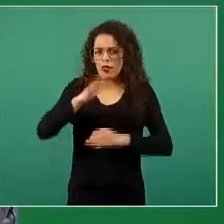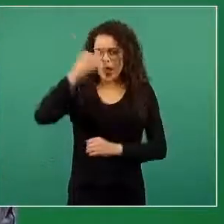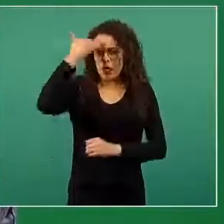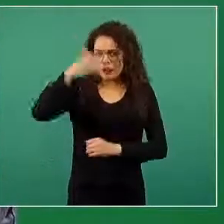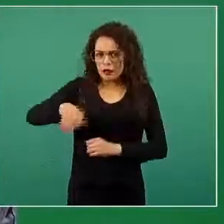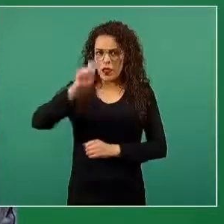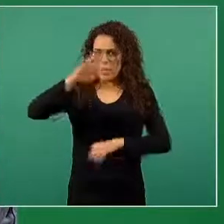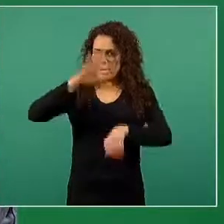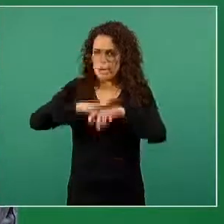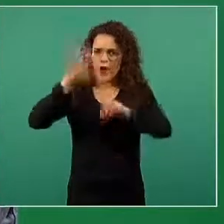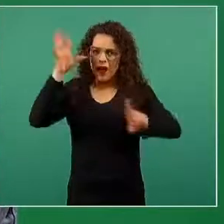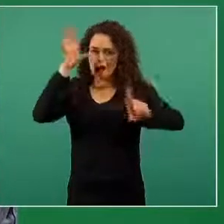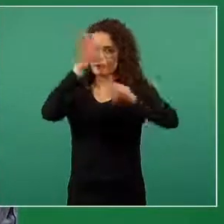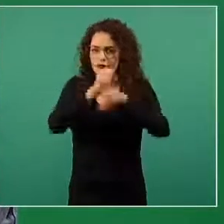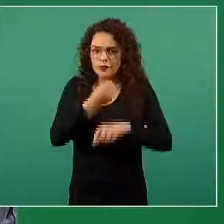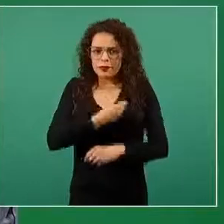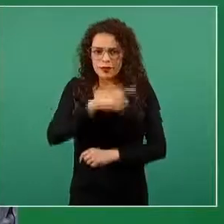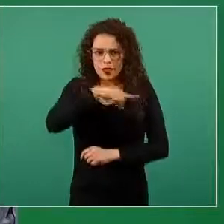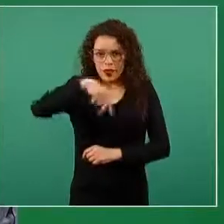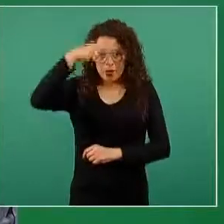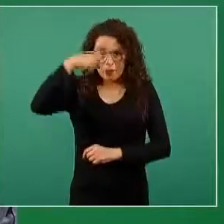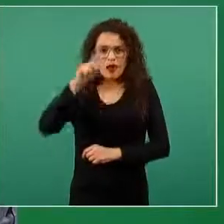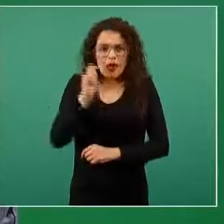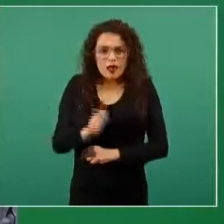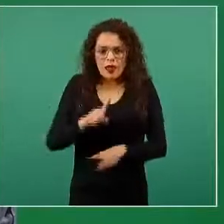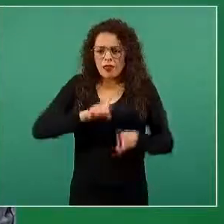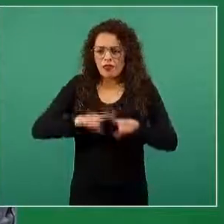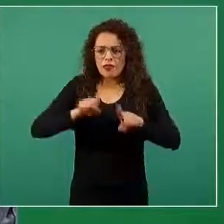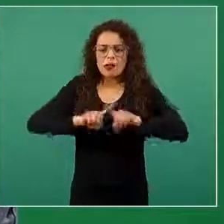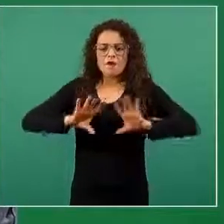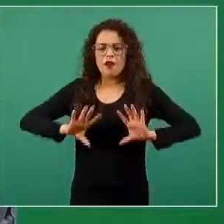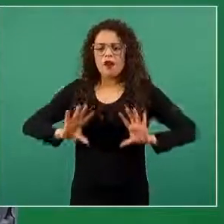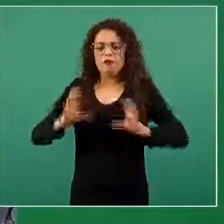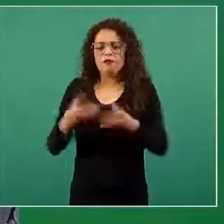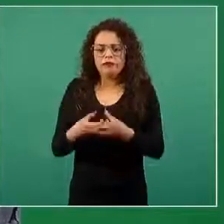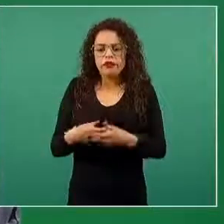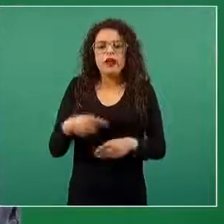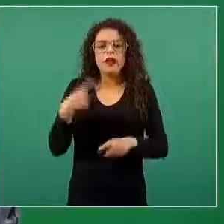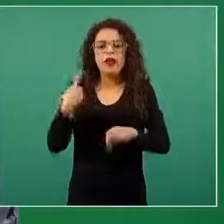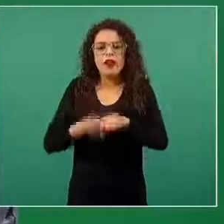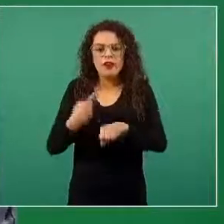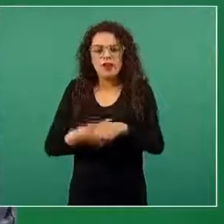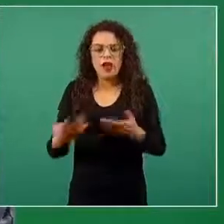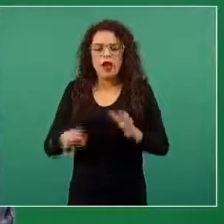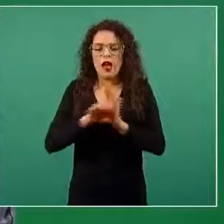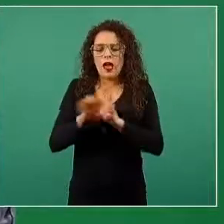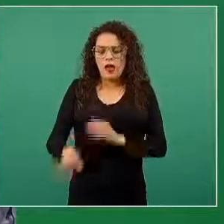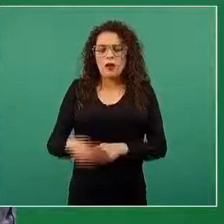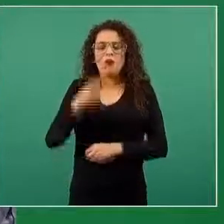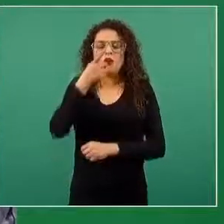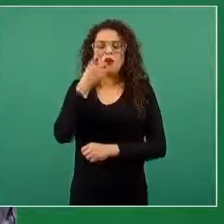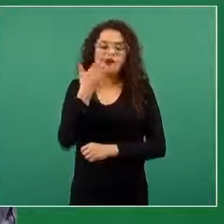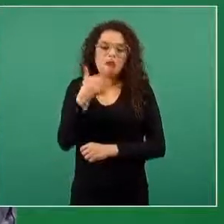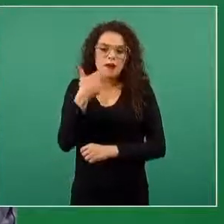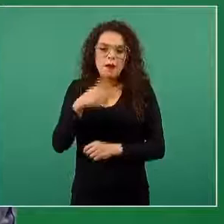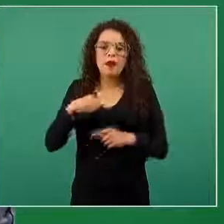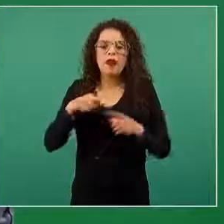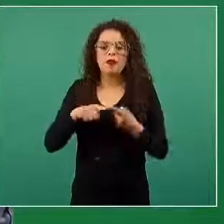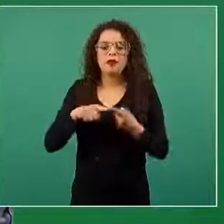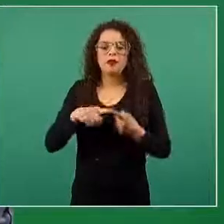reto de la salud en México es el conjunto de enfermedades crónicas, diabetes, obesidad,